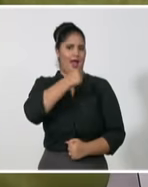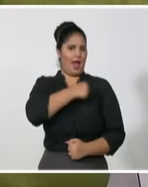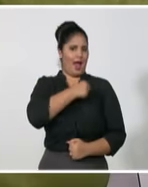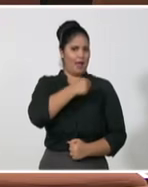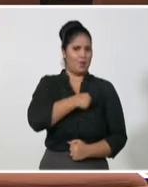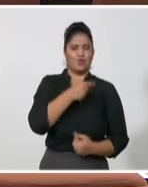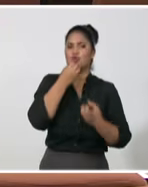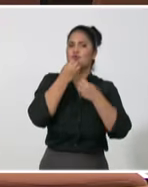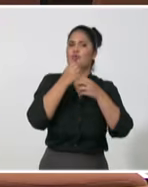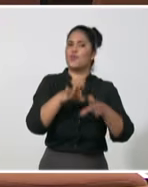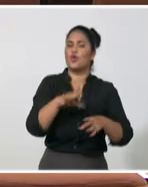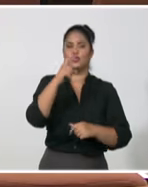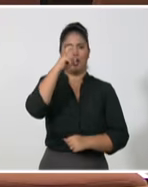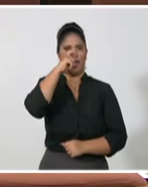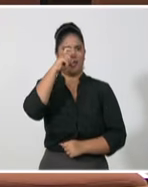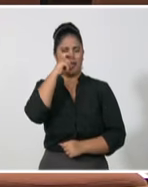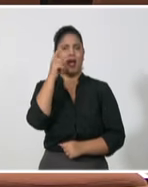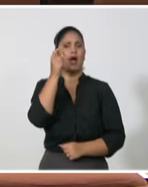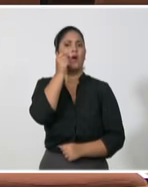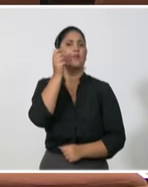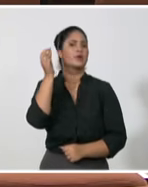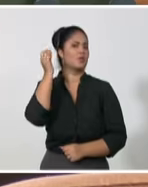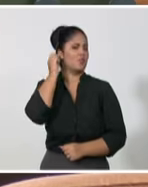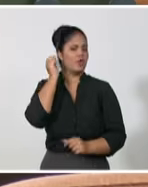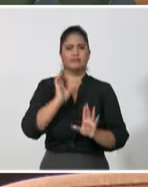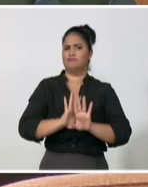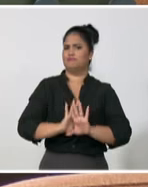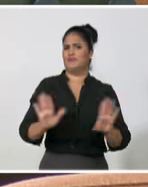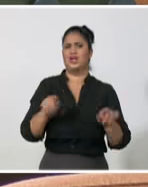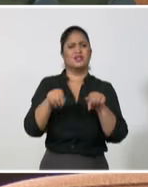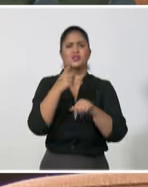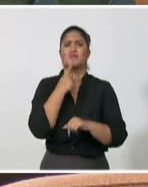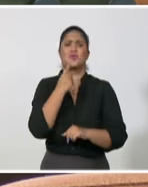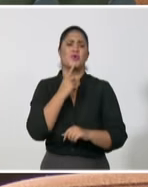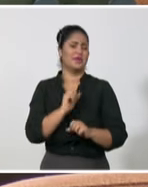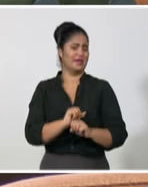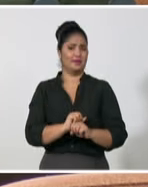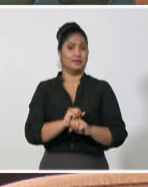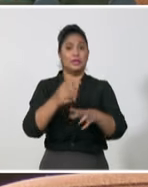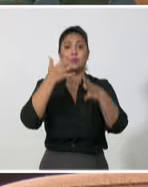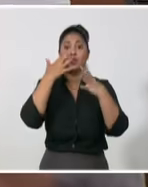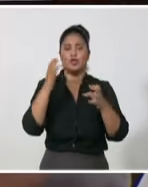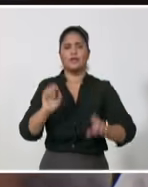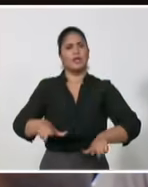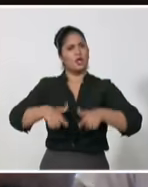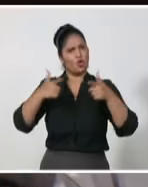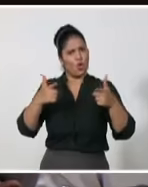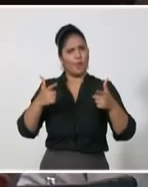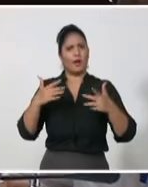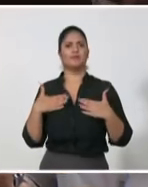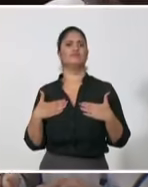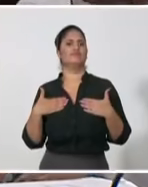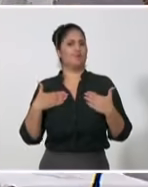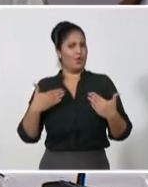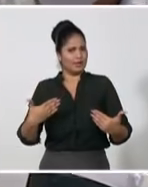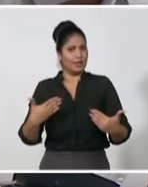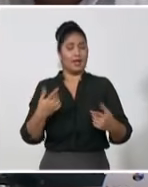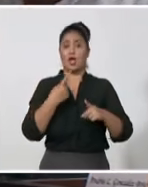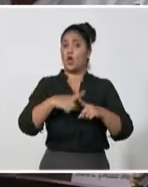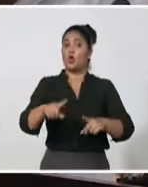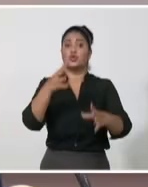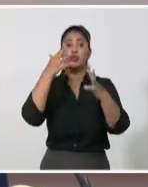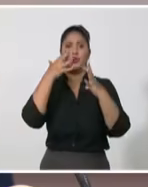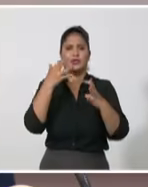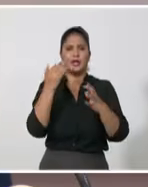transitorios otro de los elementos señalados como esenciales en el cumplimiento de las funciones políticas y administrativas es la superación